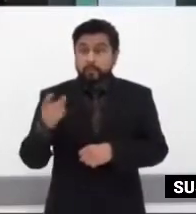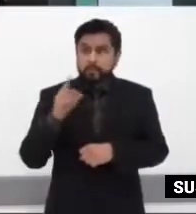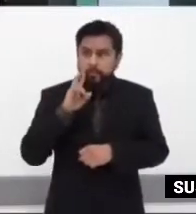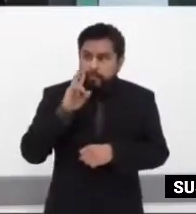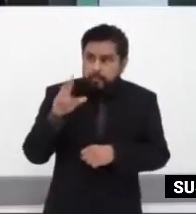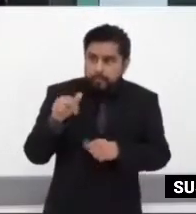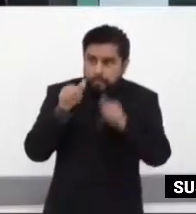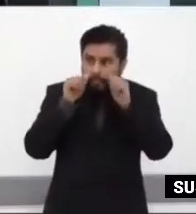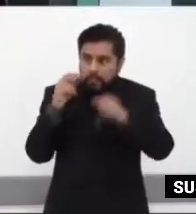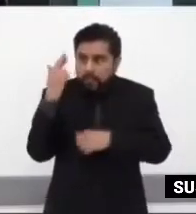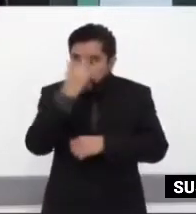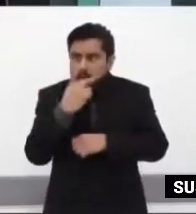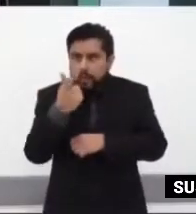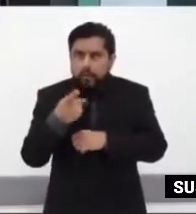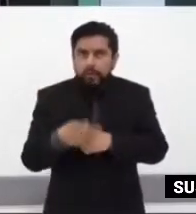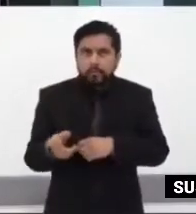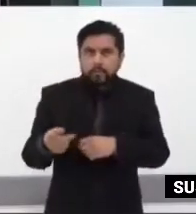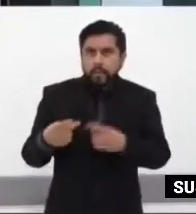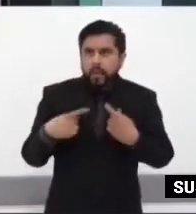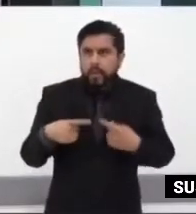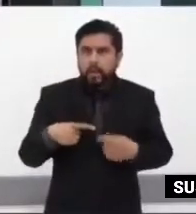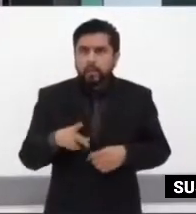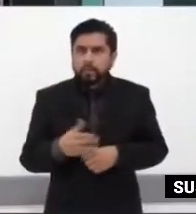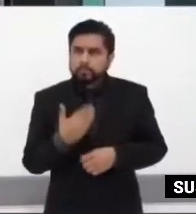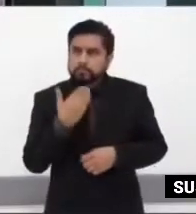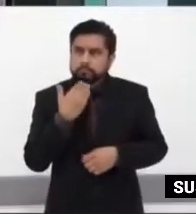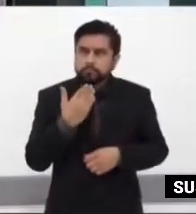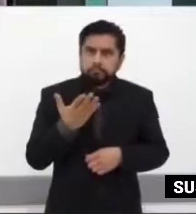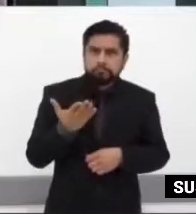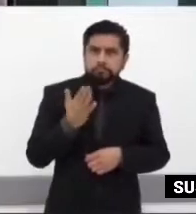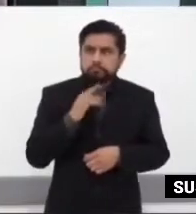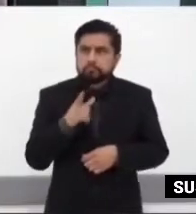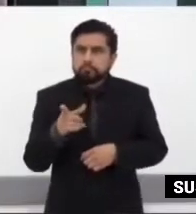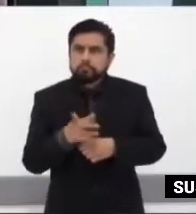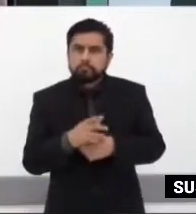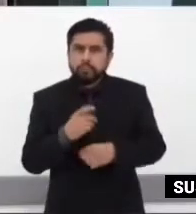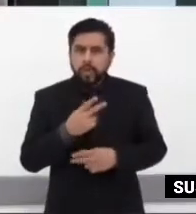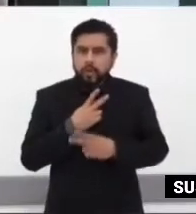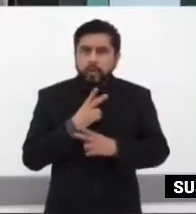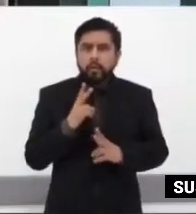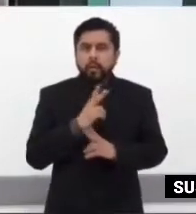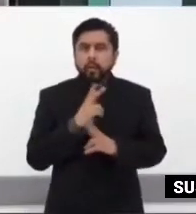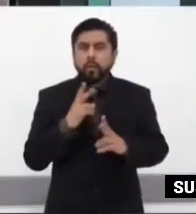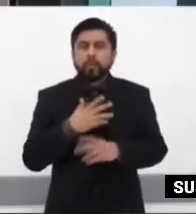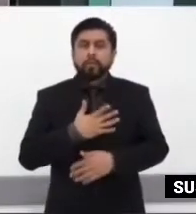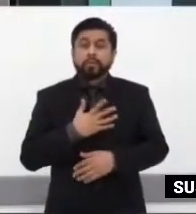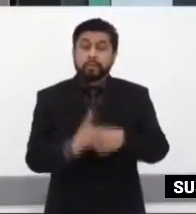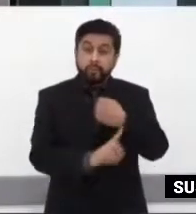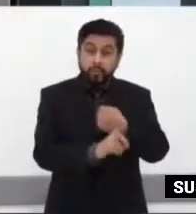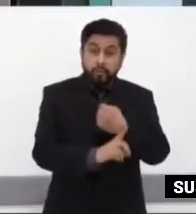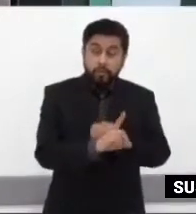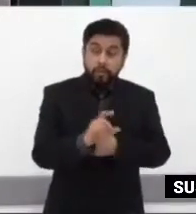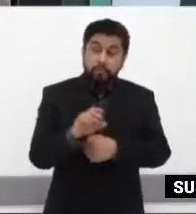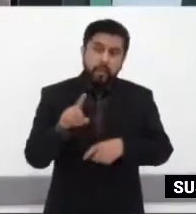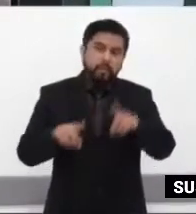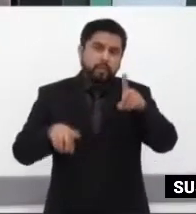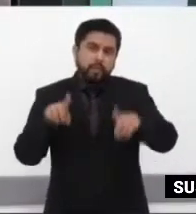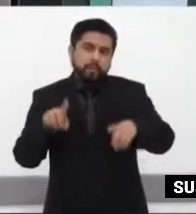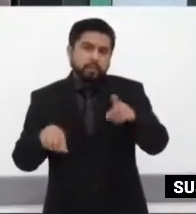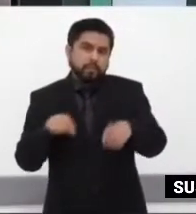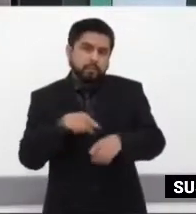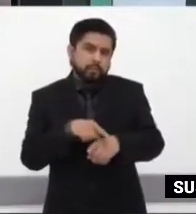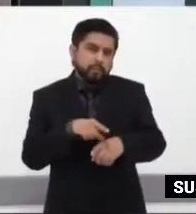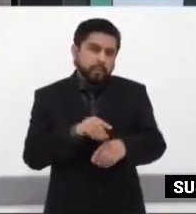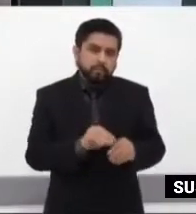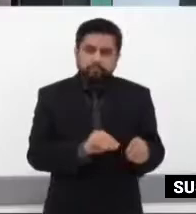problema respiratorio, exactamente, y se dice si es un problema respiratorio o no. Si es un problema no respiratorio, se va a esa